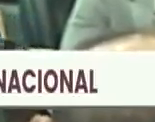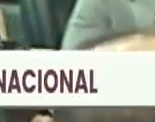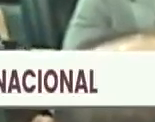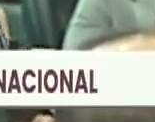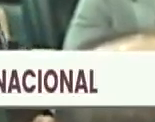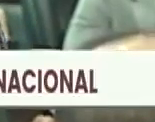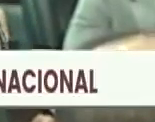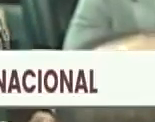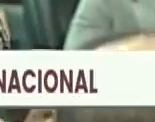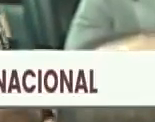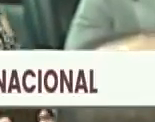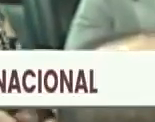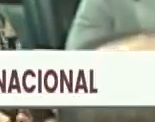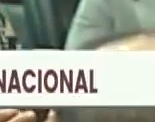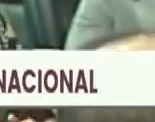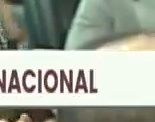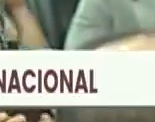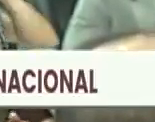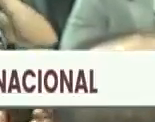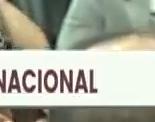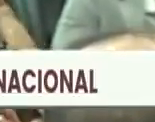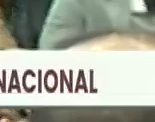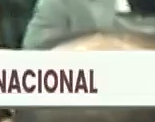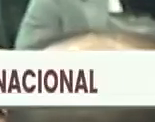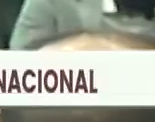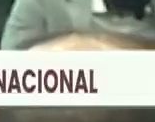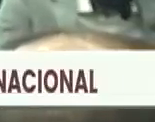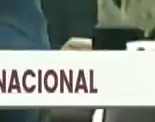democracia protagónica y participativa